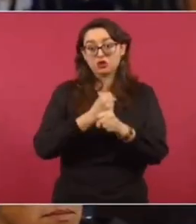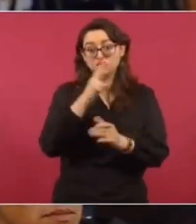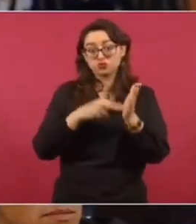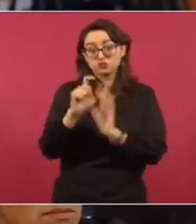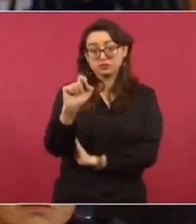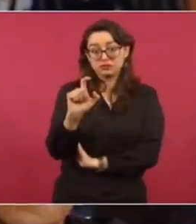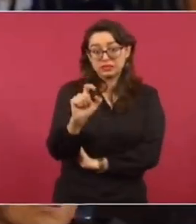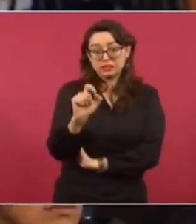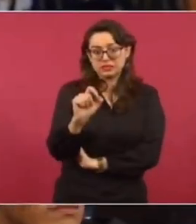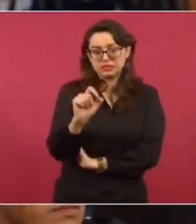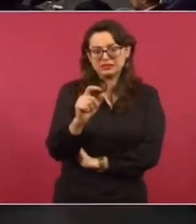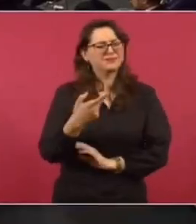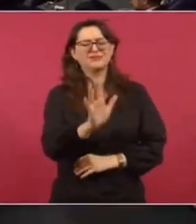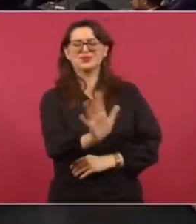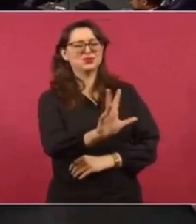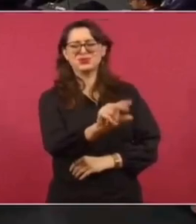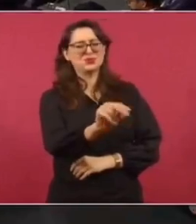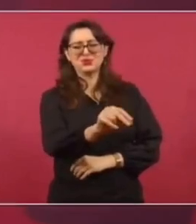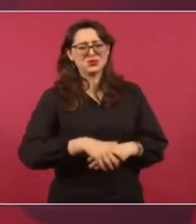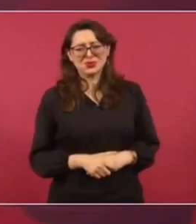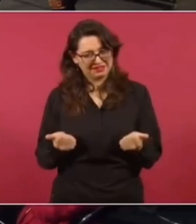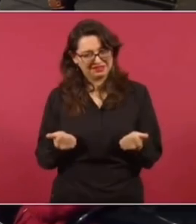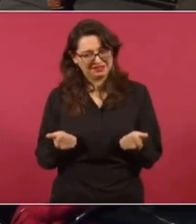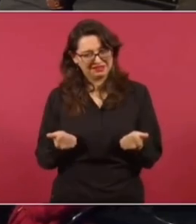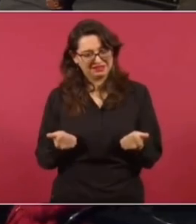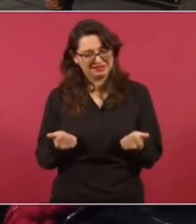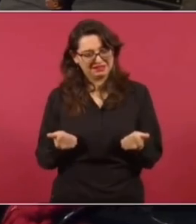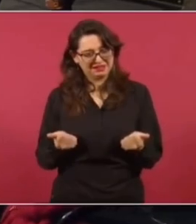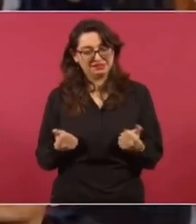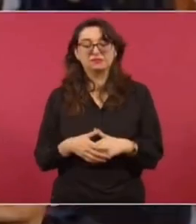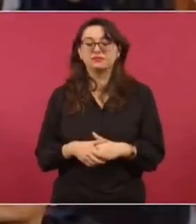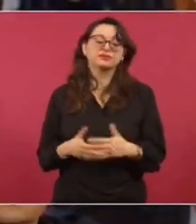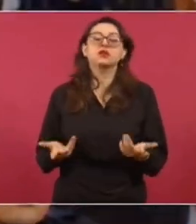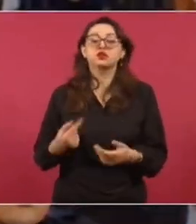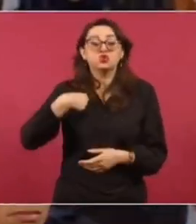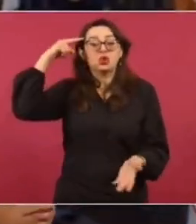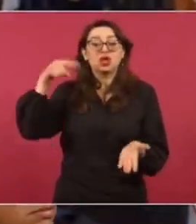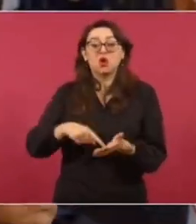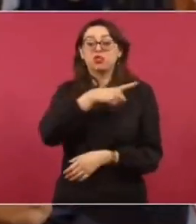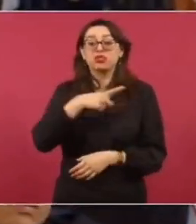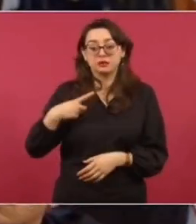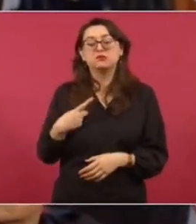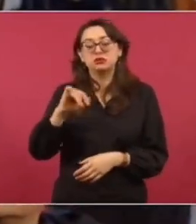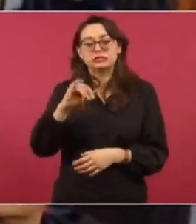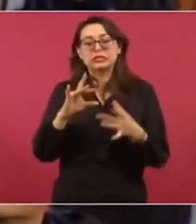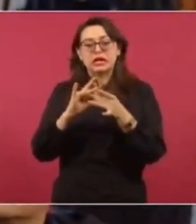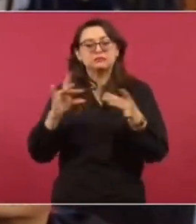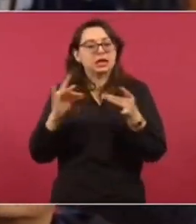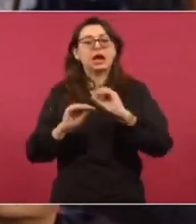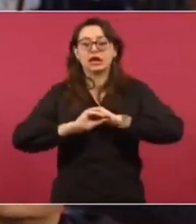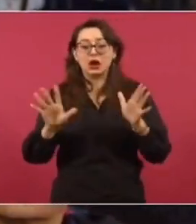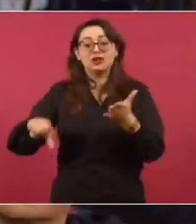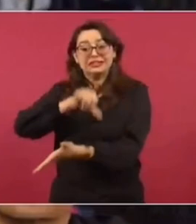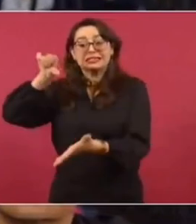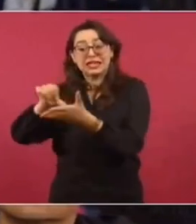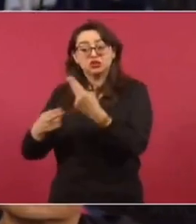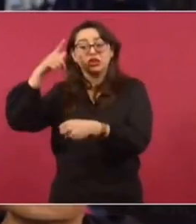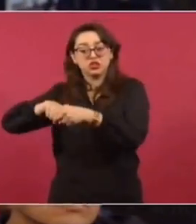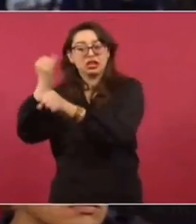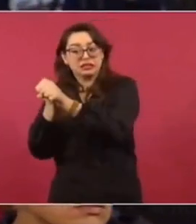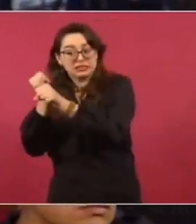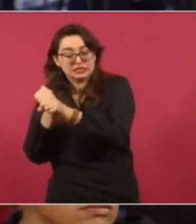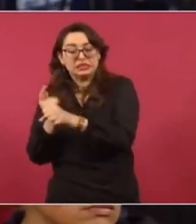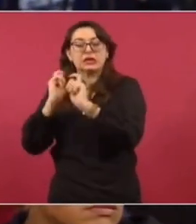Independientemente de esto, presidente… No, no, no, no es independientemente, es así como te estoy planteando. Creo que vale la pena insistir mucho en que son dos cosas distintas. Uno es el Centro Nacional de Inteligencia, es un organismo civil